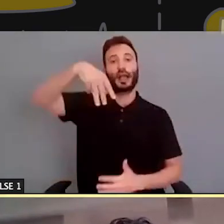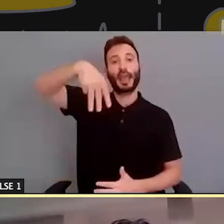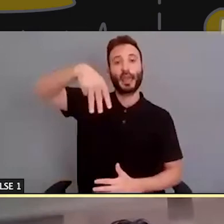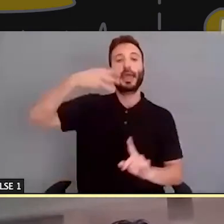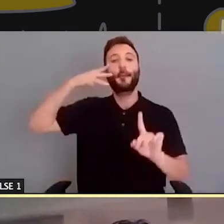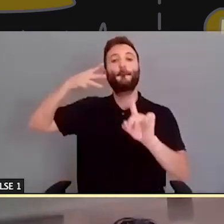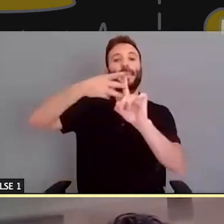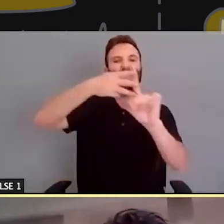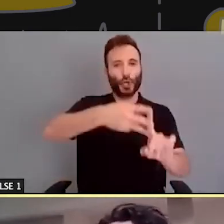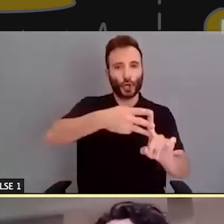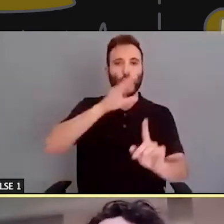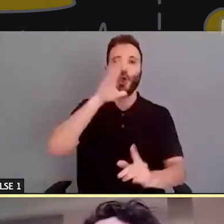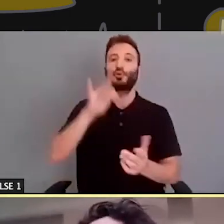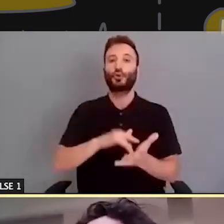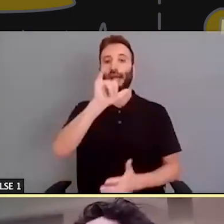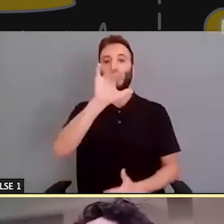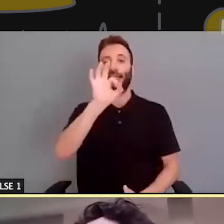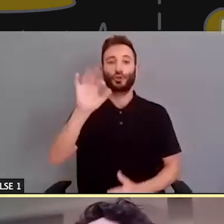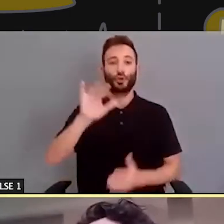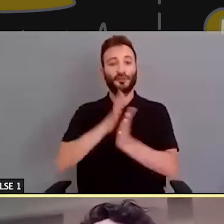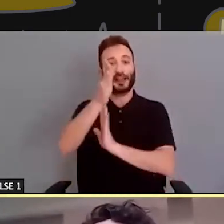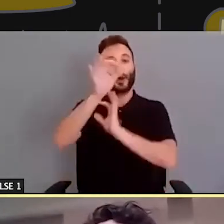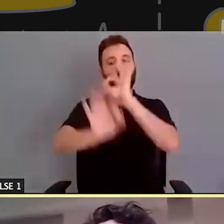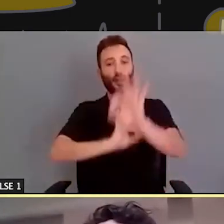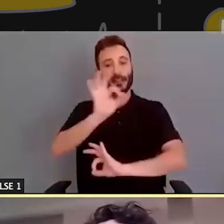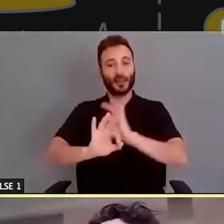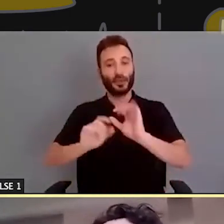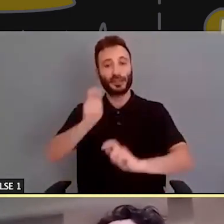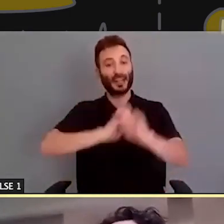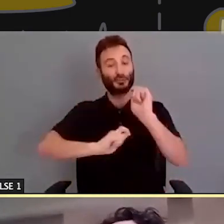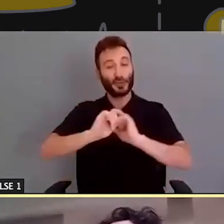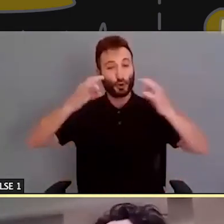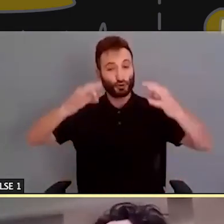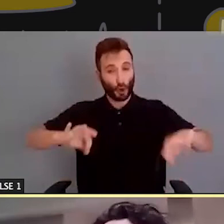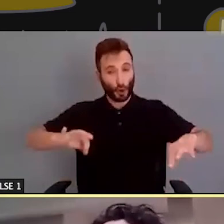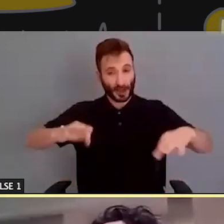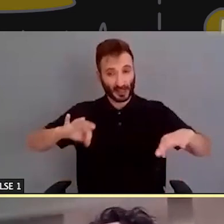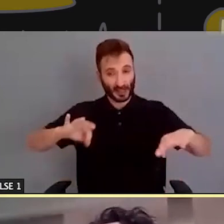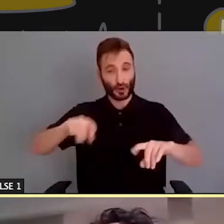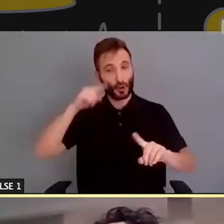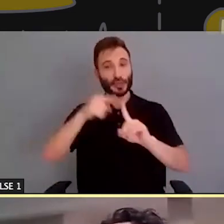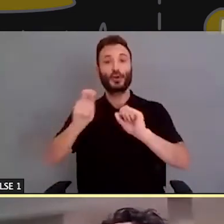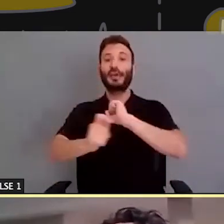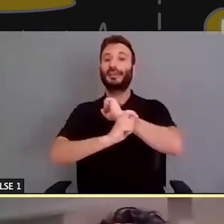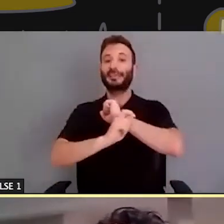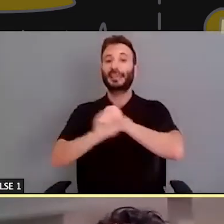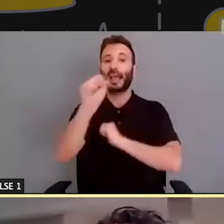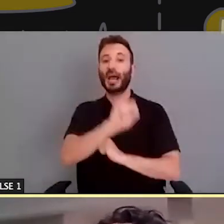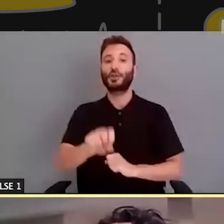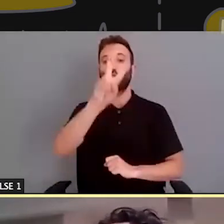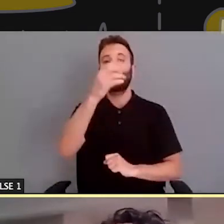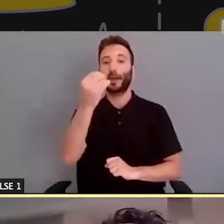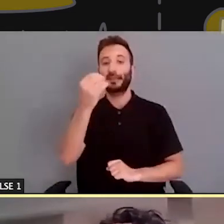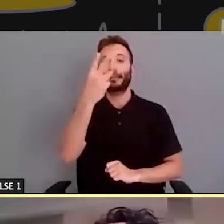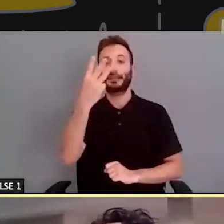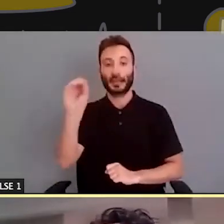como decía, es una asociación de organizaciones de normalización que tiene como estrategia 2030 hacer la vida de